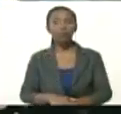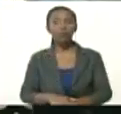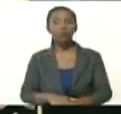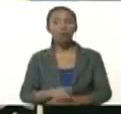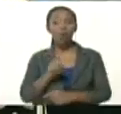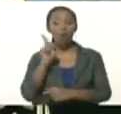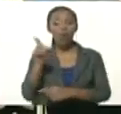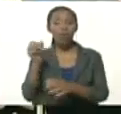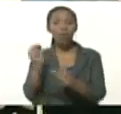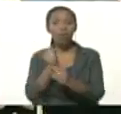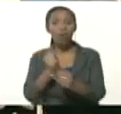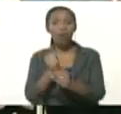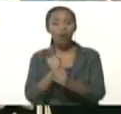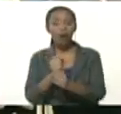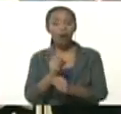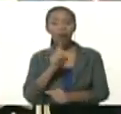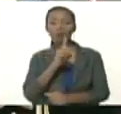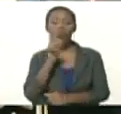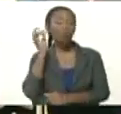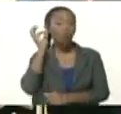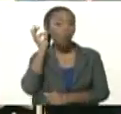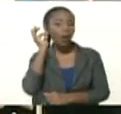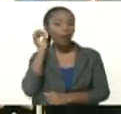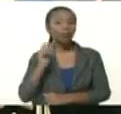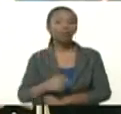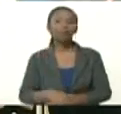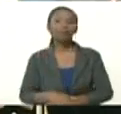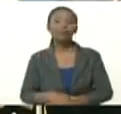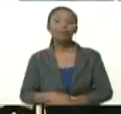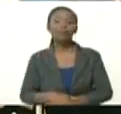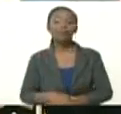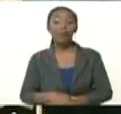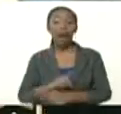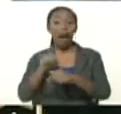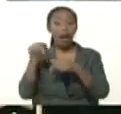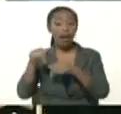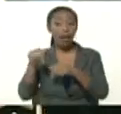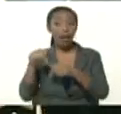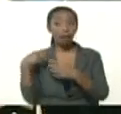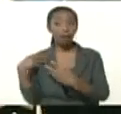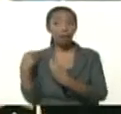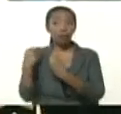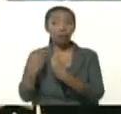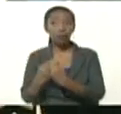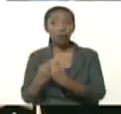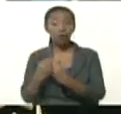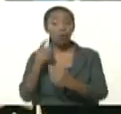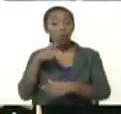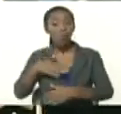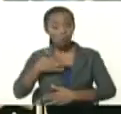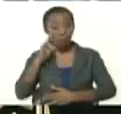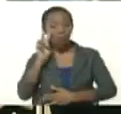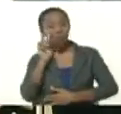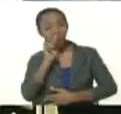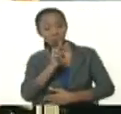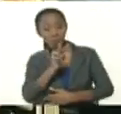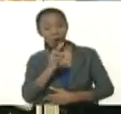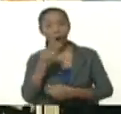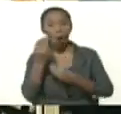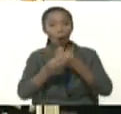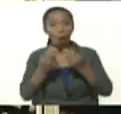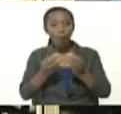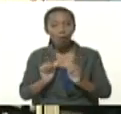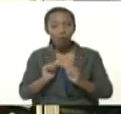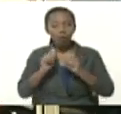trabajadoras, Adriana Quijada. ¿No? Ella aquí, si ustedes me acompañan, podrán ver cómo